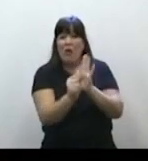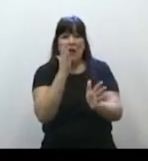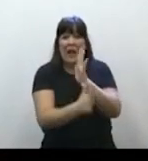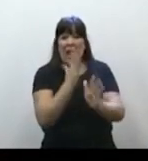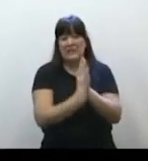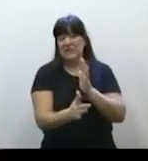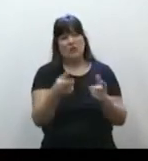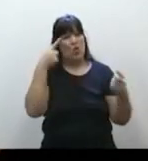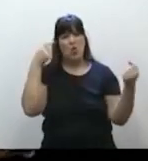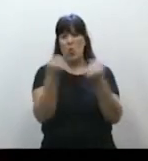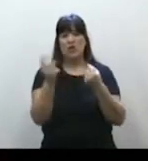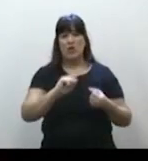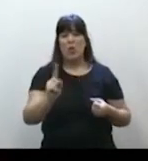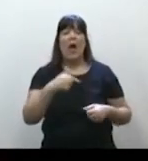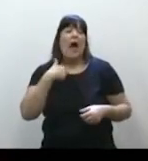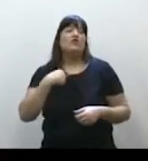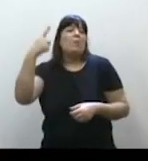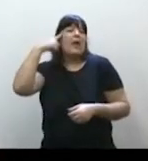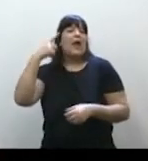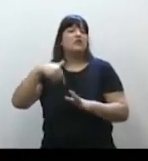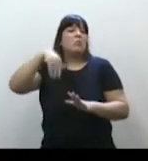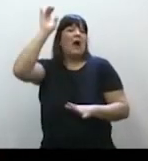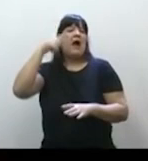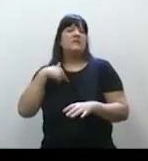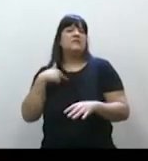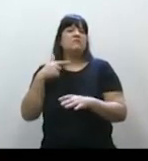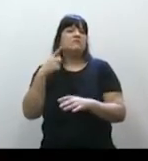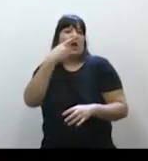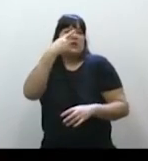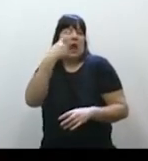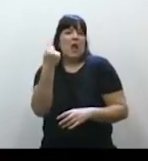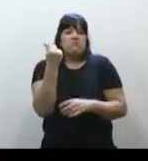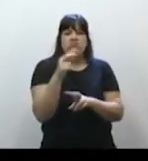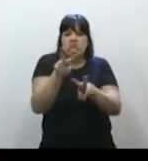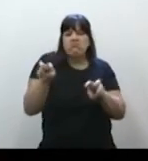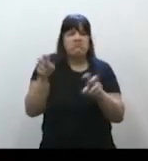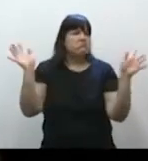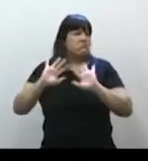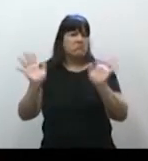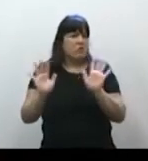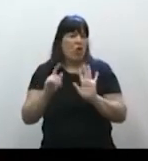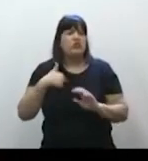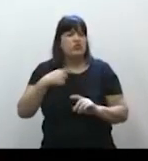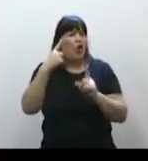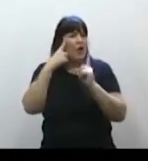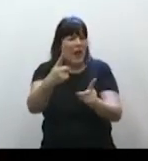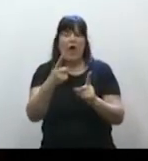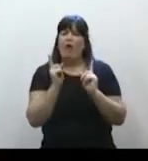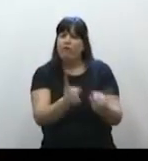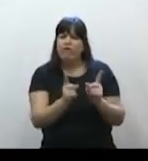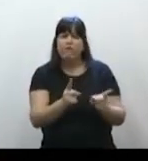Y no es porque tenga una visión liberal, para nada. Siempre creo y voy a seguir creyendo en un